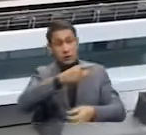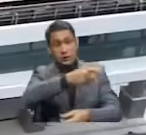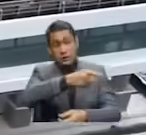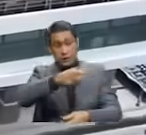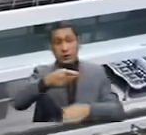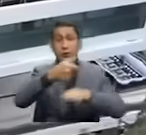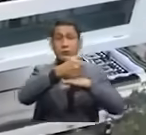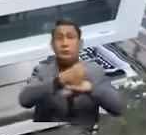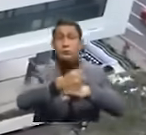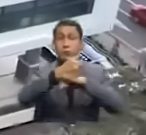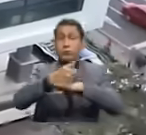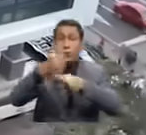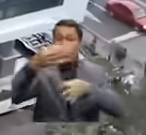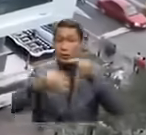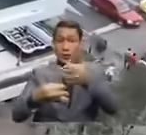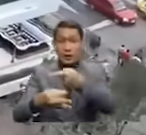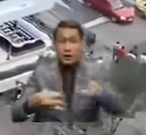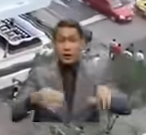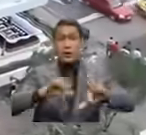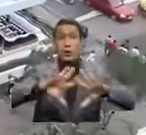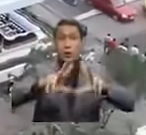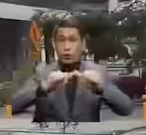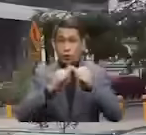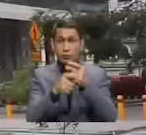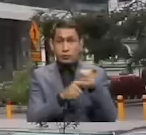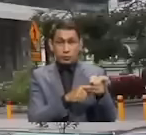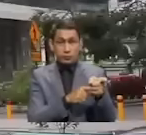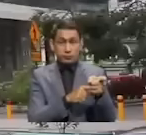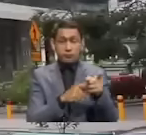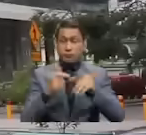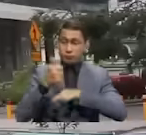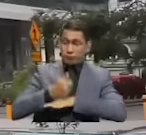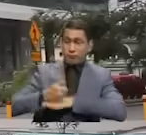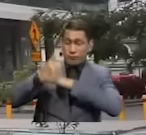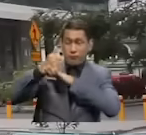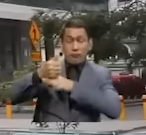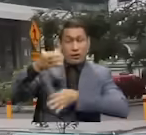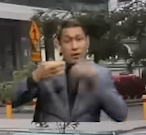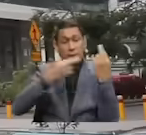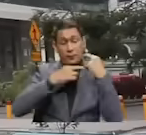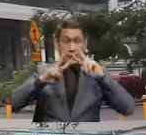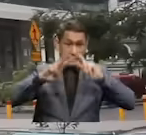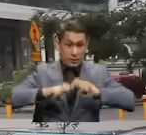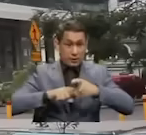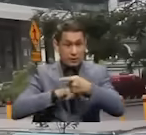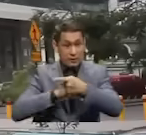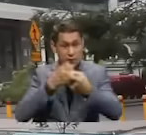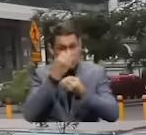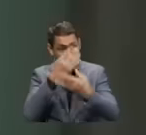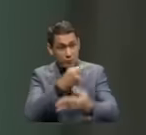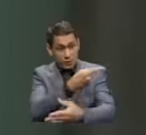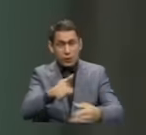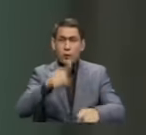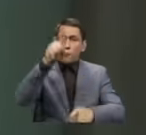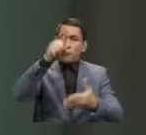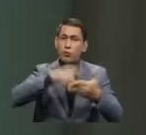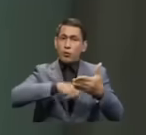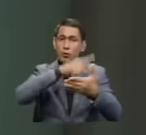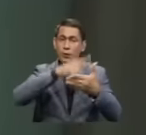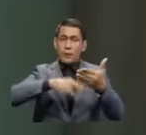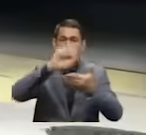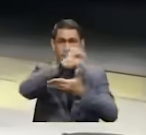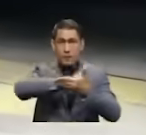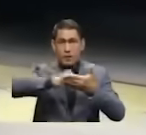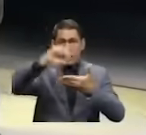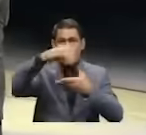de prevaricato. El juez también les ratificó las medidas cautelares de prohibición de salida del país y presentación